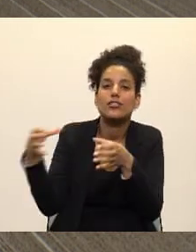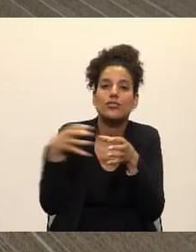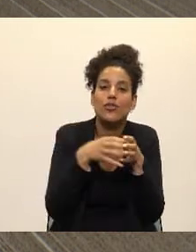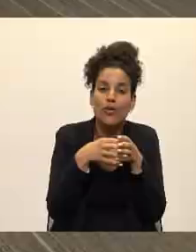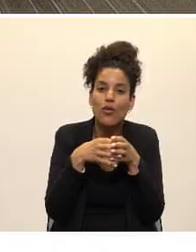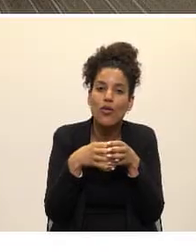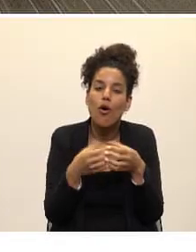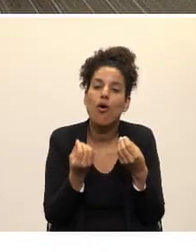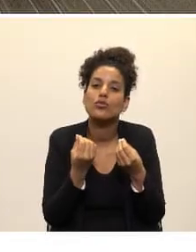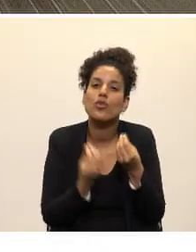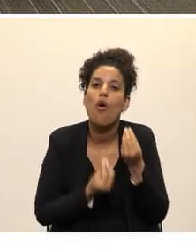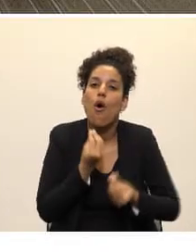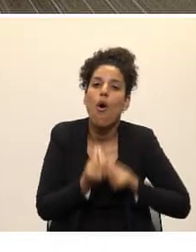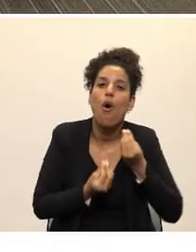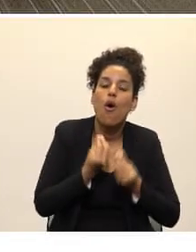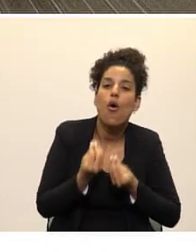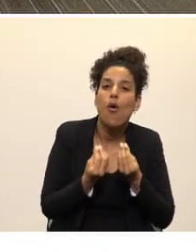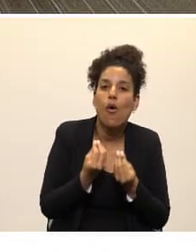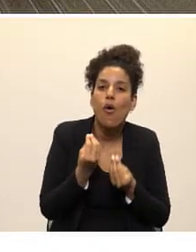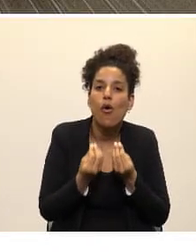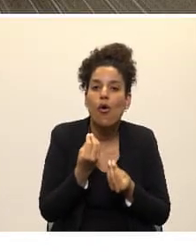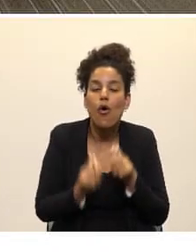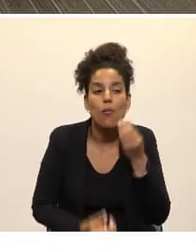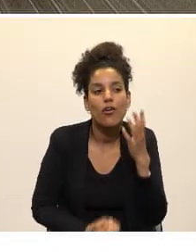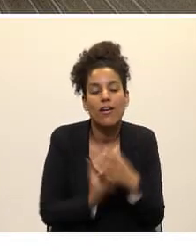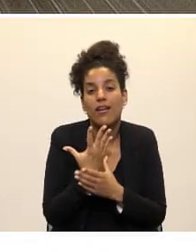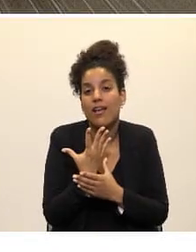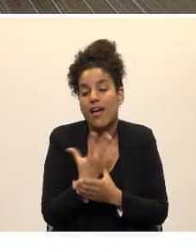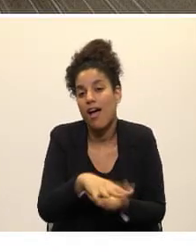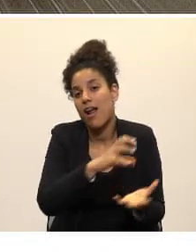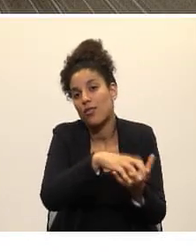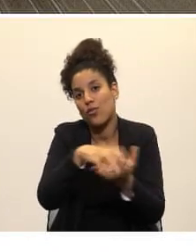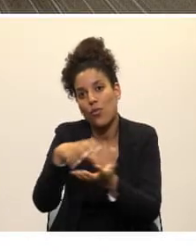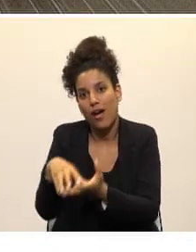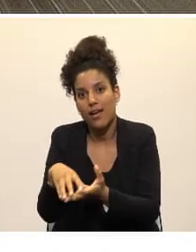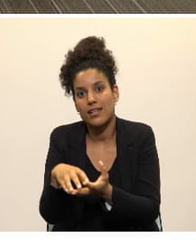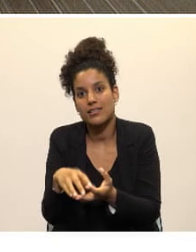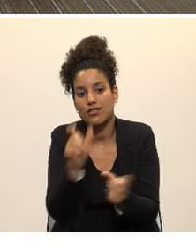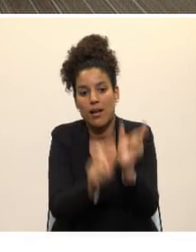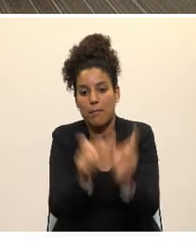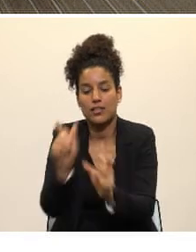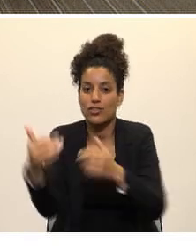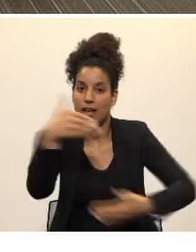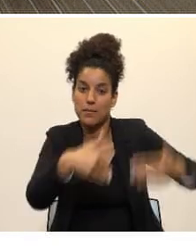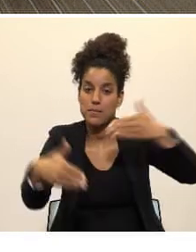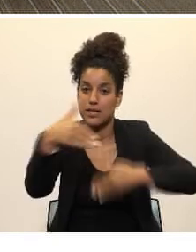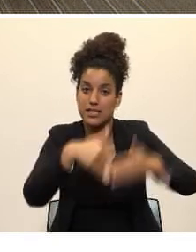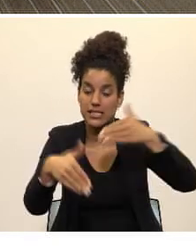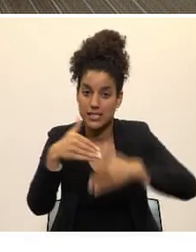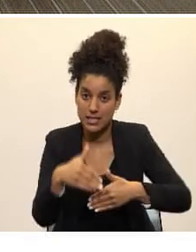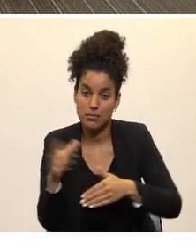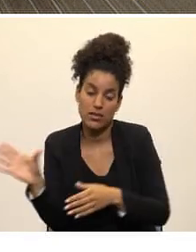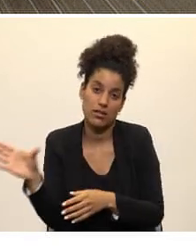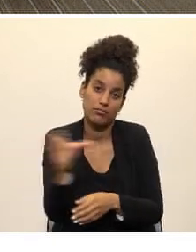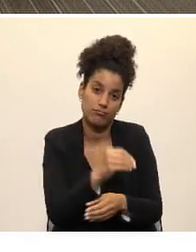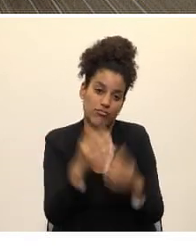generar espacios genuinos de participación, ¿no? Donde la gente efectivamente participe y podamos en conjunto hacer